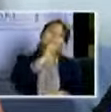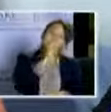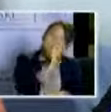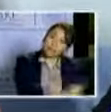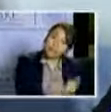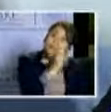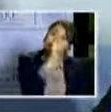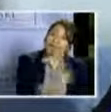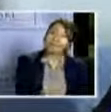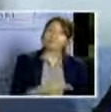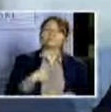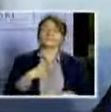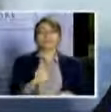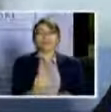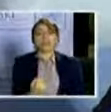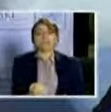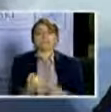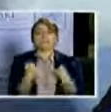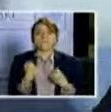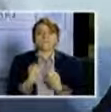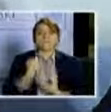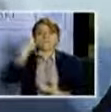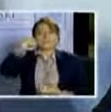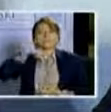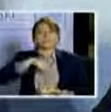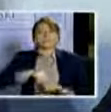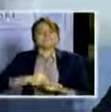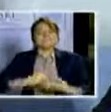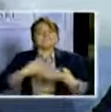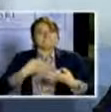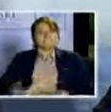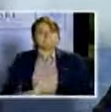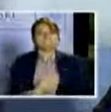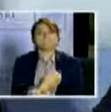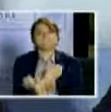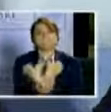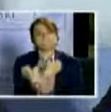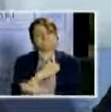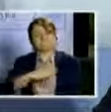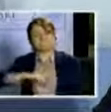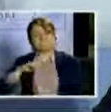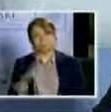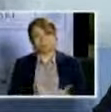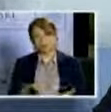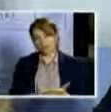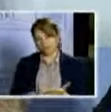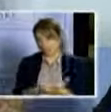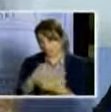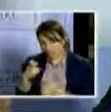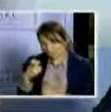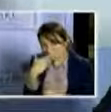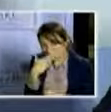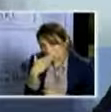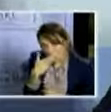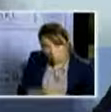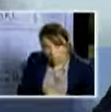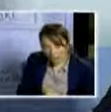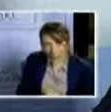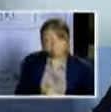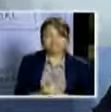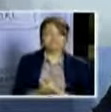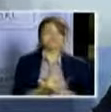moral, si no hay solidaridad, si no hay moralidad, si no hay valores que justamente hablamos, que